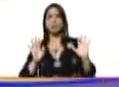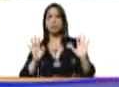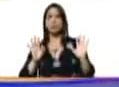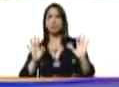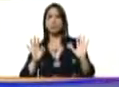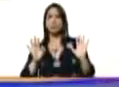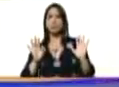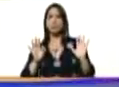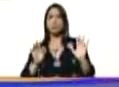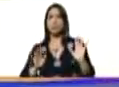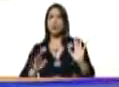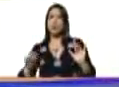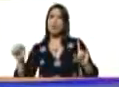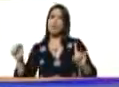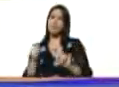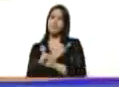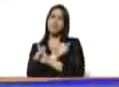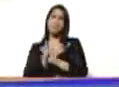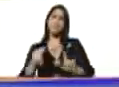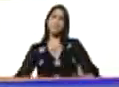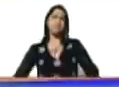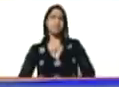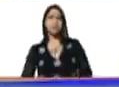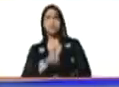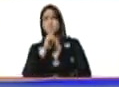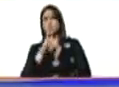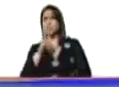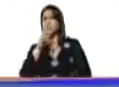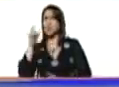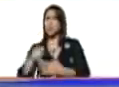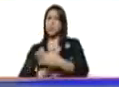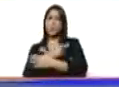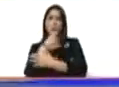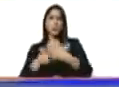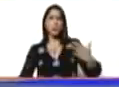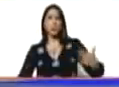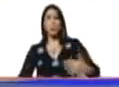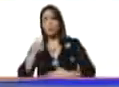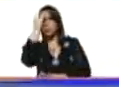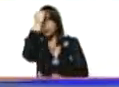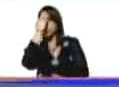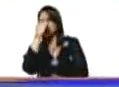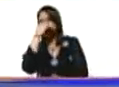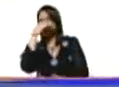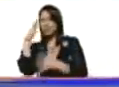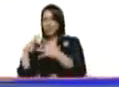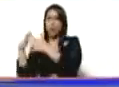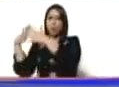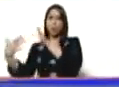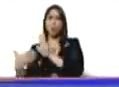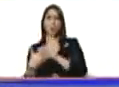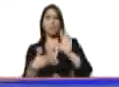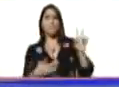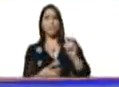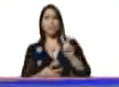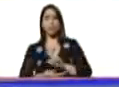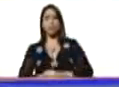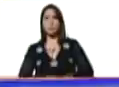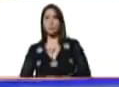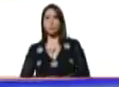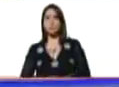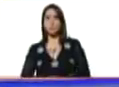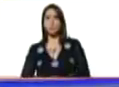a la crueldad de la tortura, de las sanciones criminales de Estados Unidos,